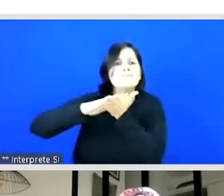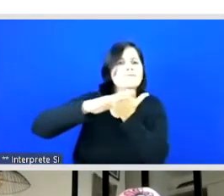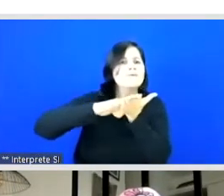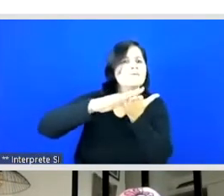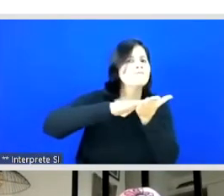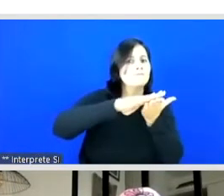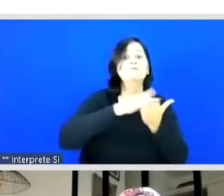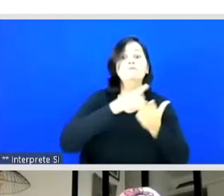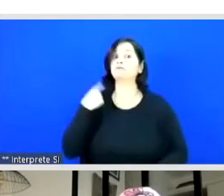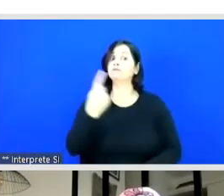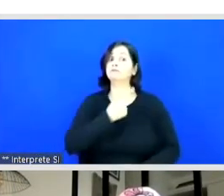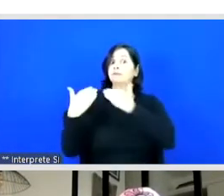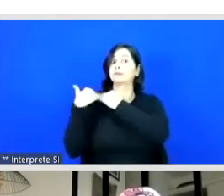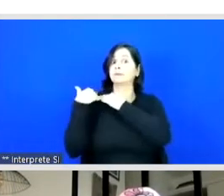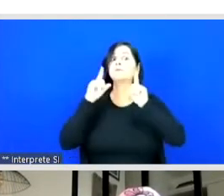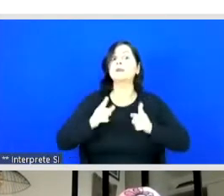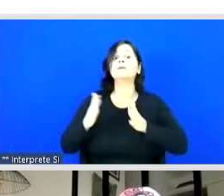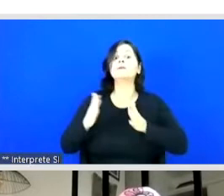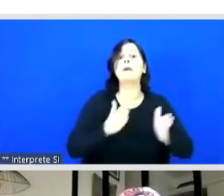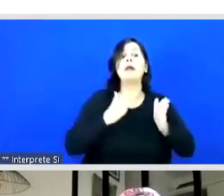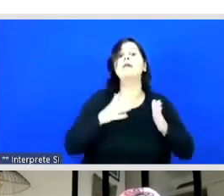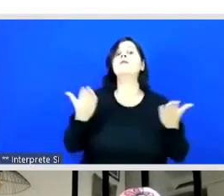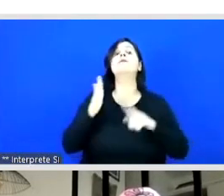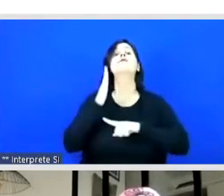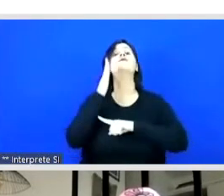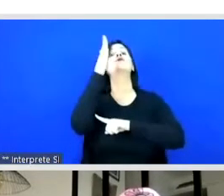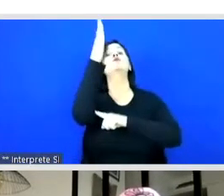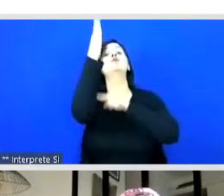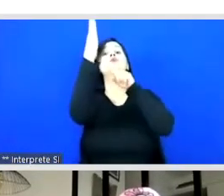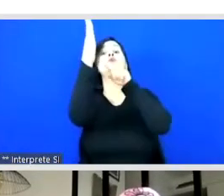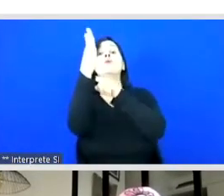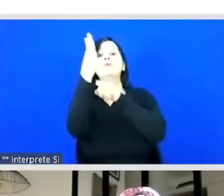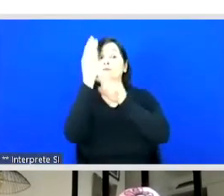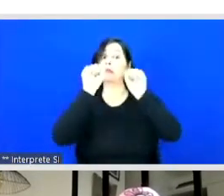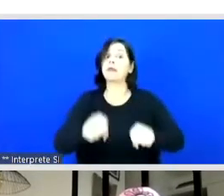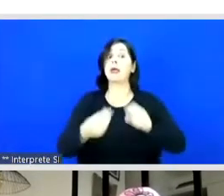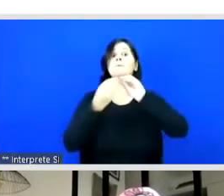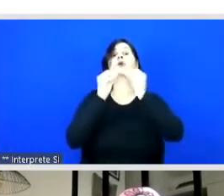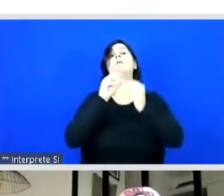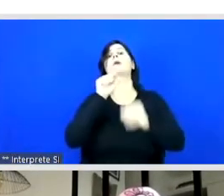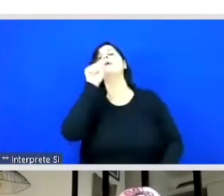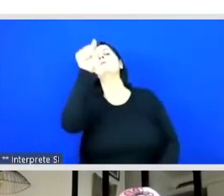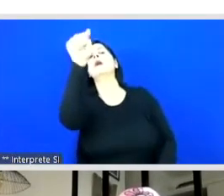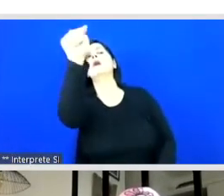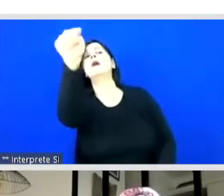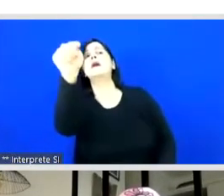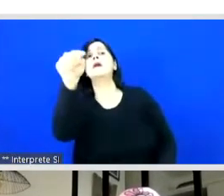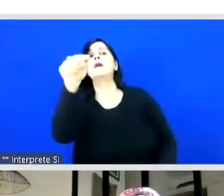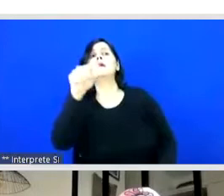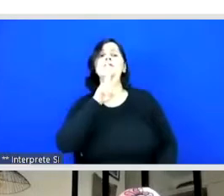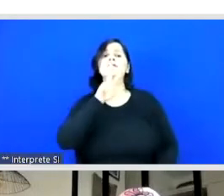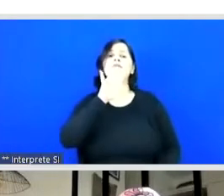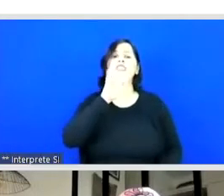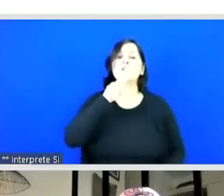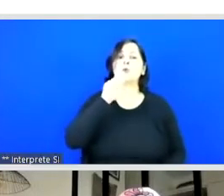futuras crisis sanitarias que tengamos, bacterias, virus, etcétera, etcétera. Y yo siento que está totalmente ligado.